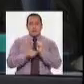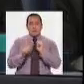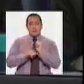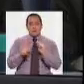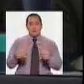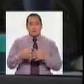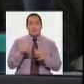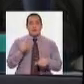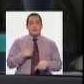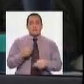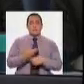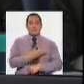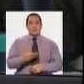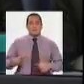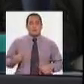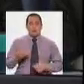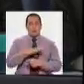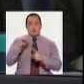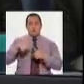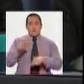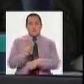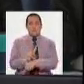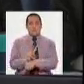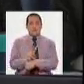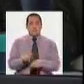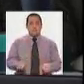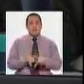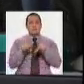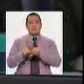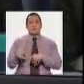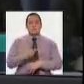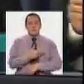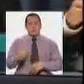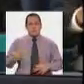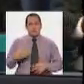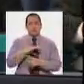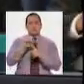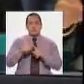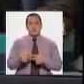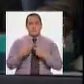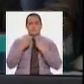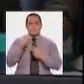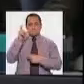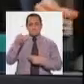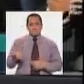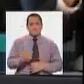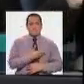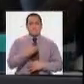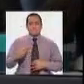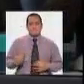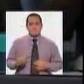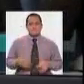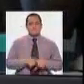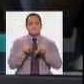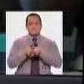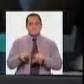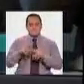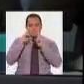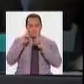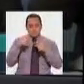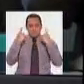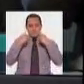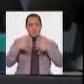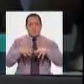su hermano Antauro, el presidente de la República ha actuado como un auténtico jefe de Estado,